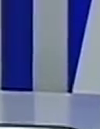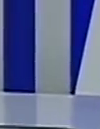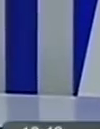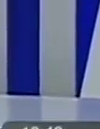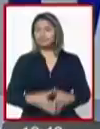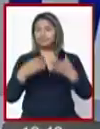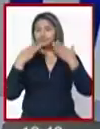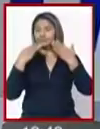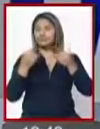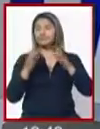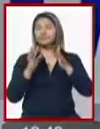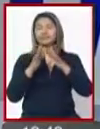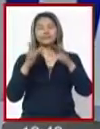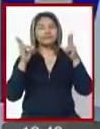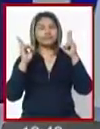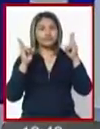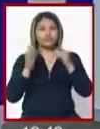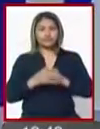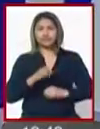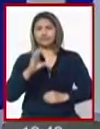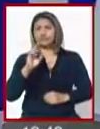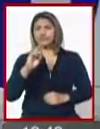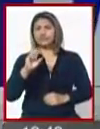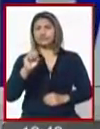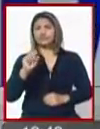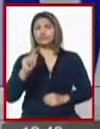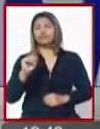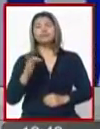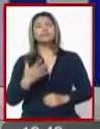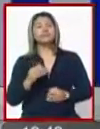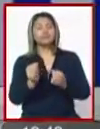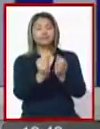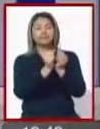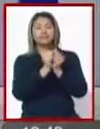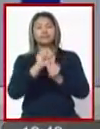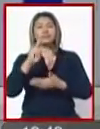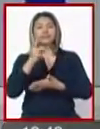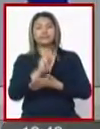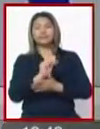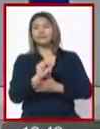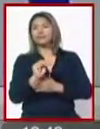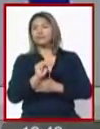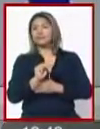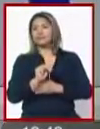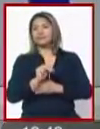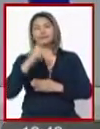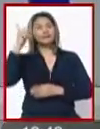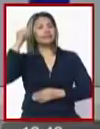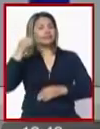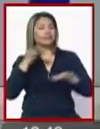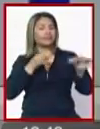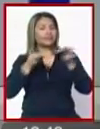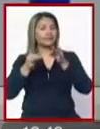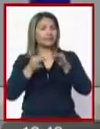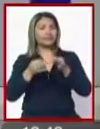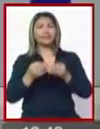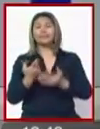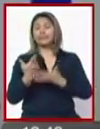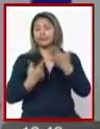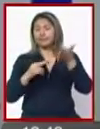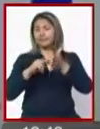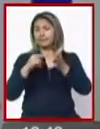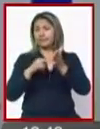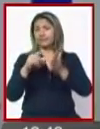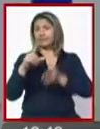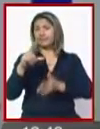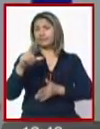Y con la información en directo rápidamente, Cristian Guzmán, que se encuentra acompañado del viceministro de Gobierno para hablar detalles acerca del caso